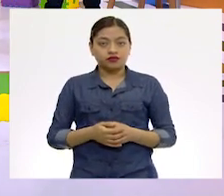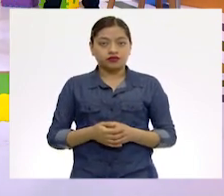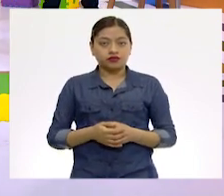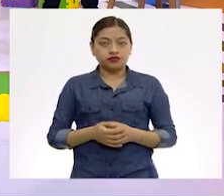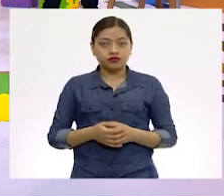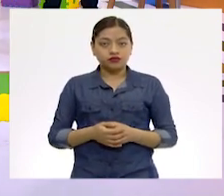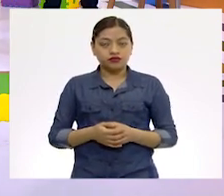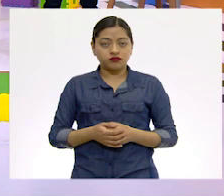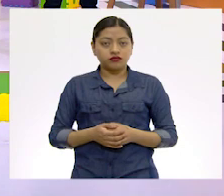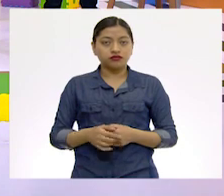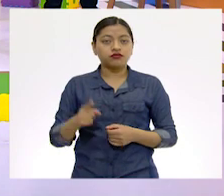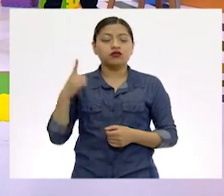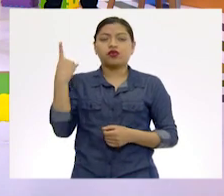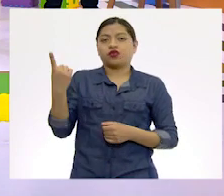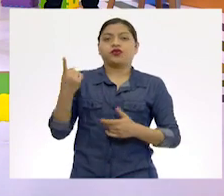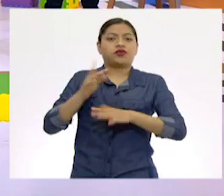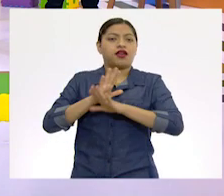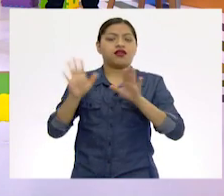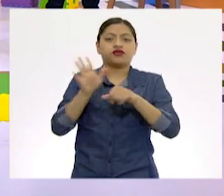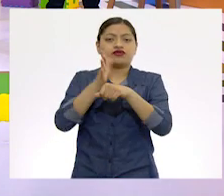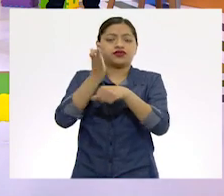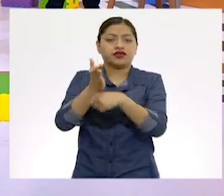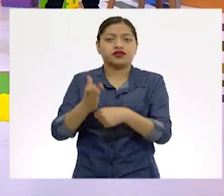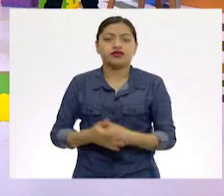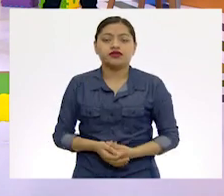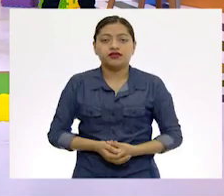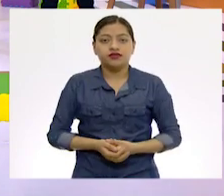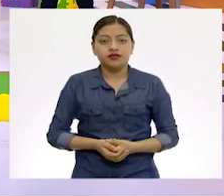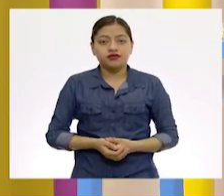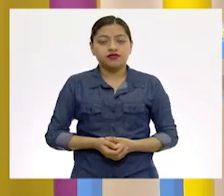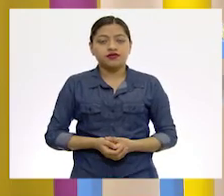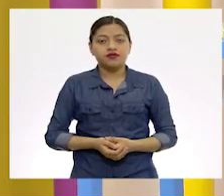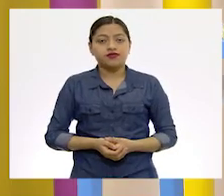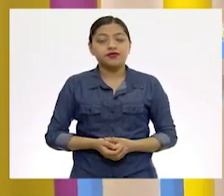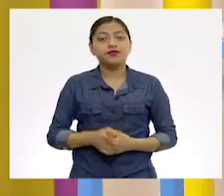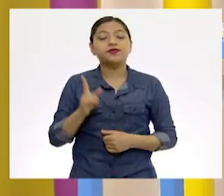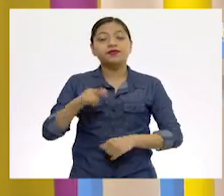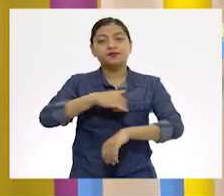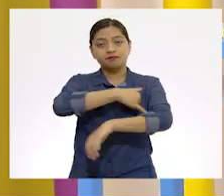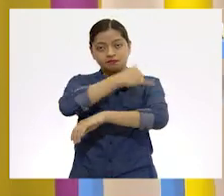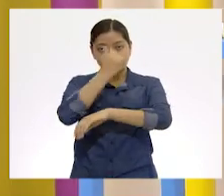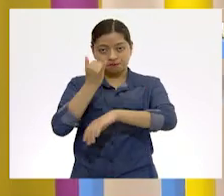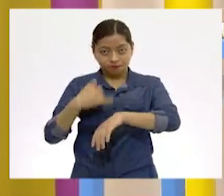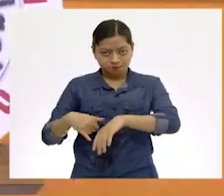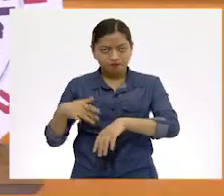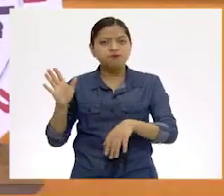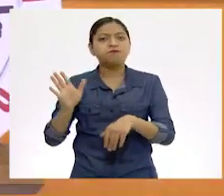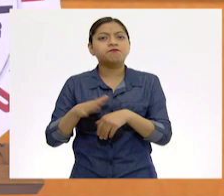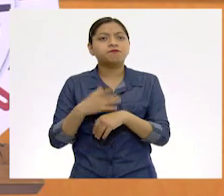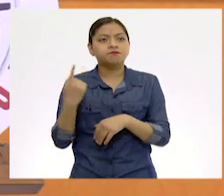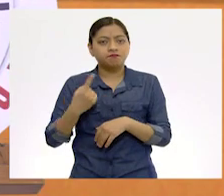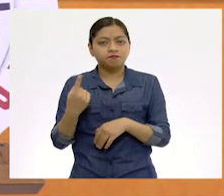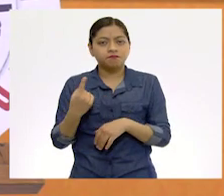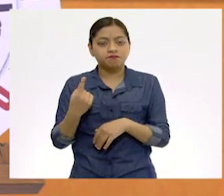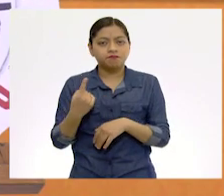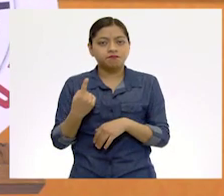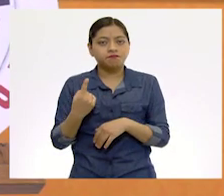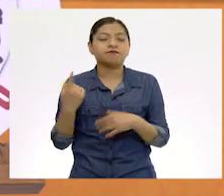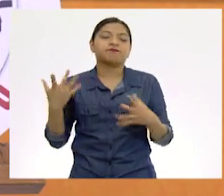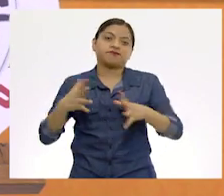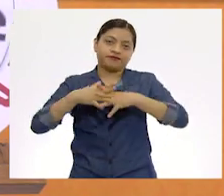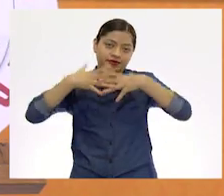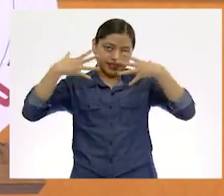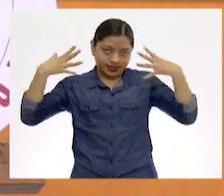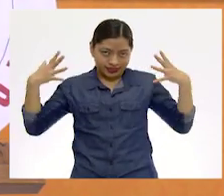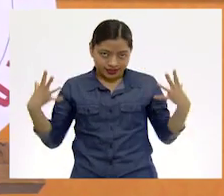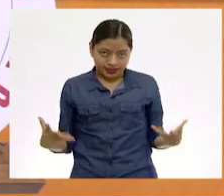Muy bien. Con uno es suficiente, Eric, para que podamos... Muy bien, vamos avanzar. A poner a la ballena porque muy bien. Es grande